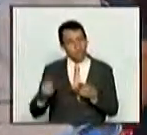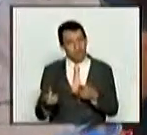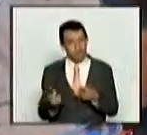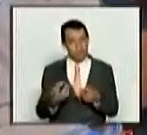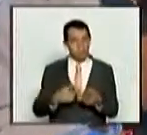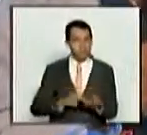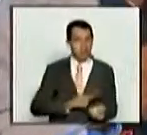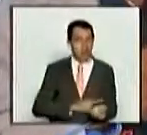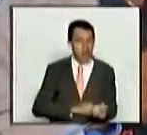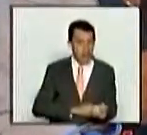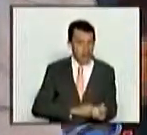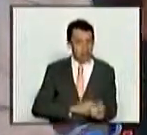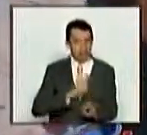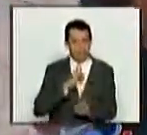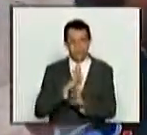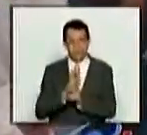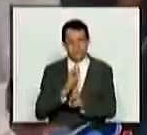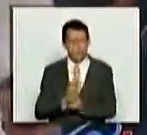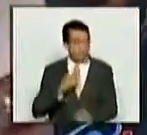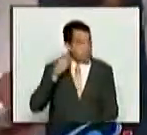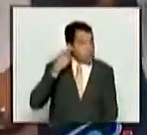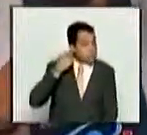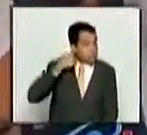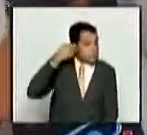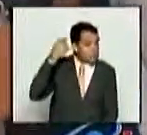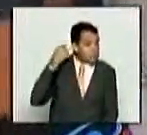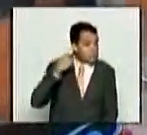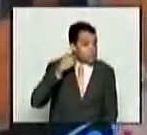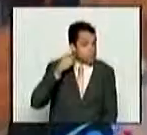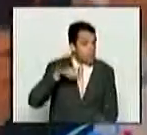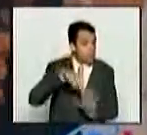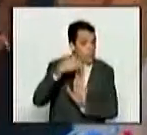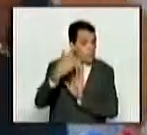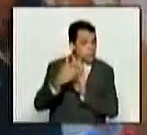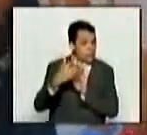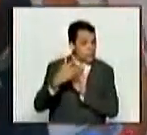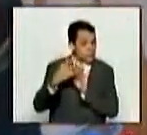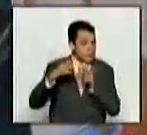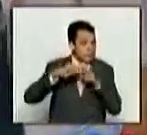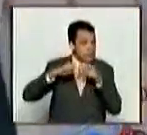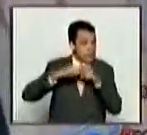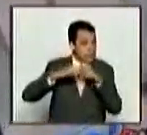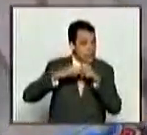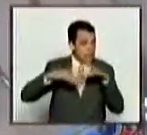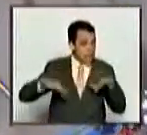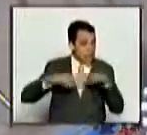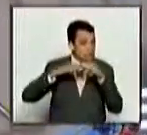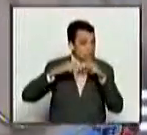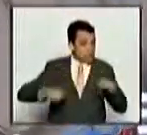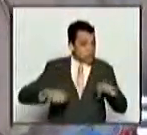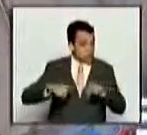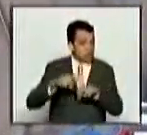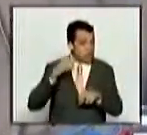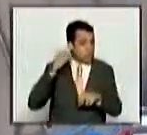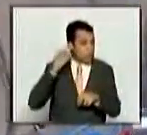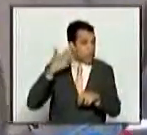Es muy importante saber que la oreja es el centro de mayor energía en nuestro cuerpo. Entonces, cualquier aplicación acá tiene